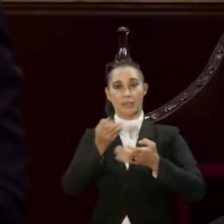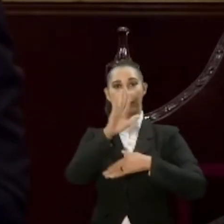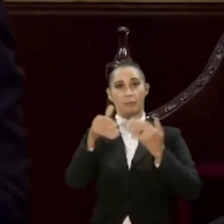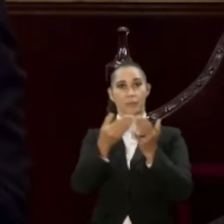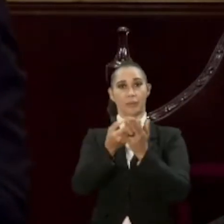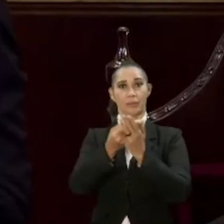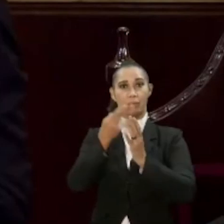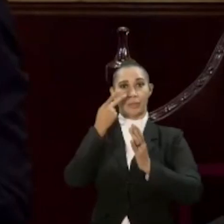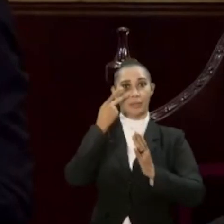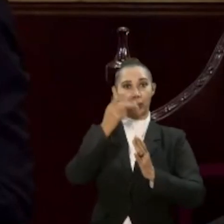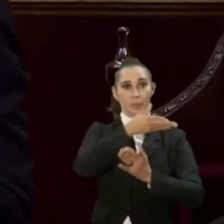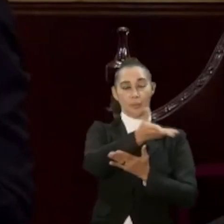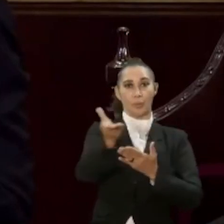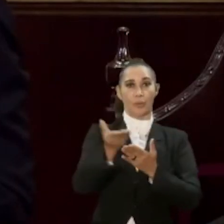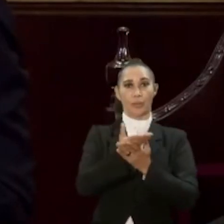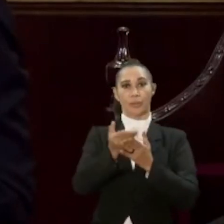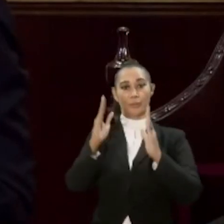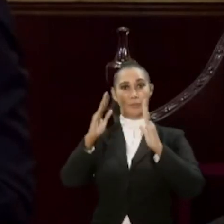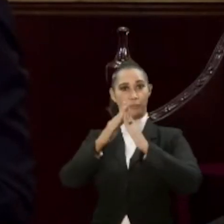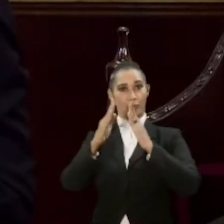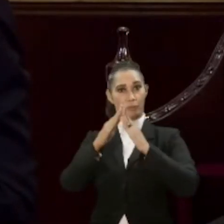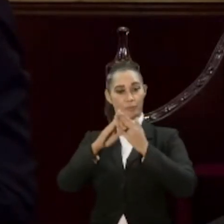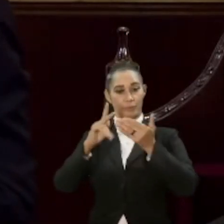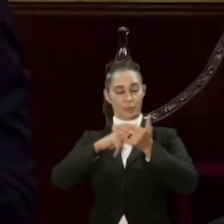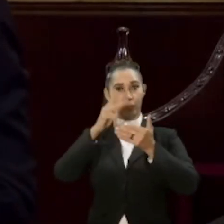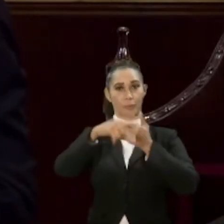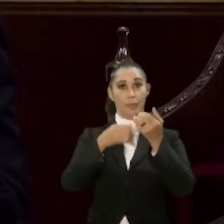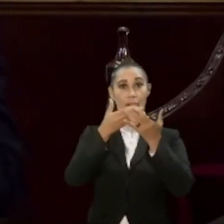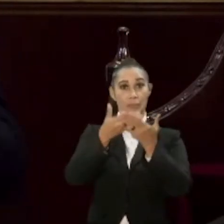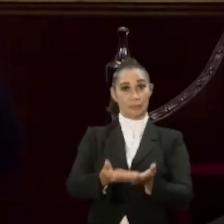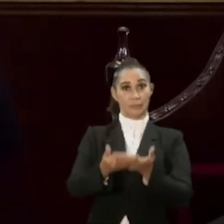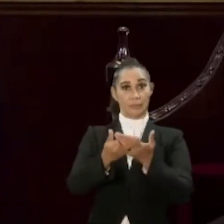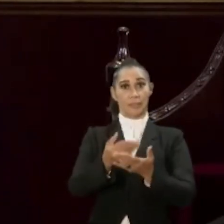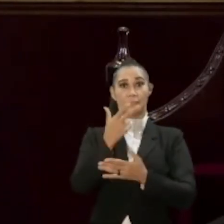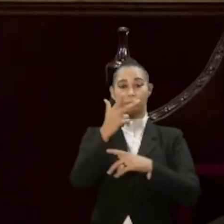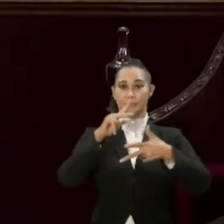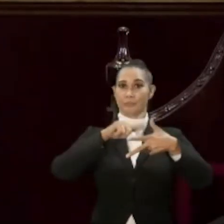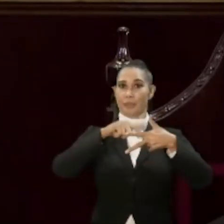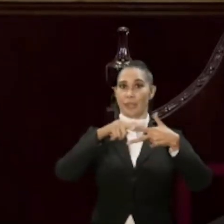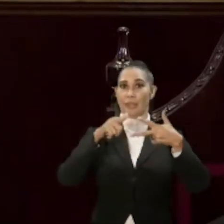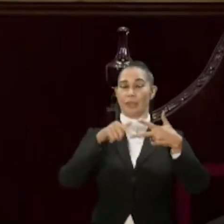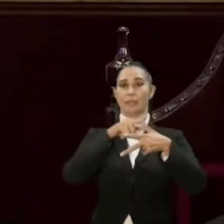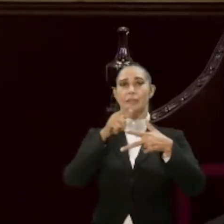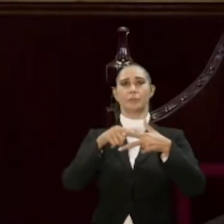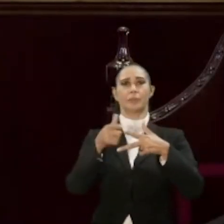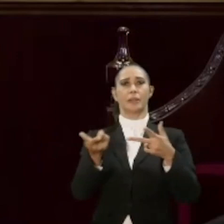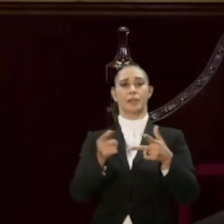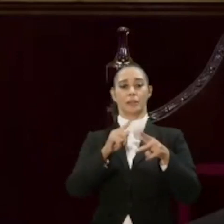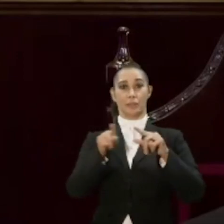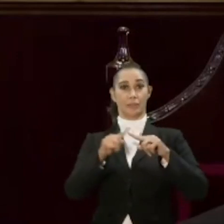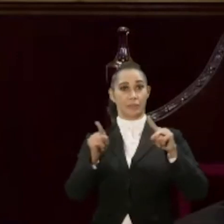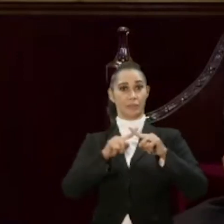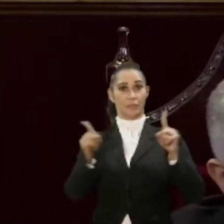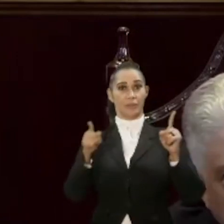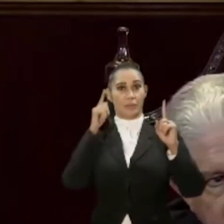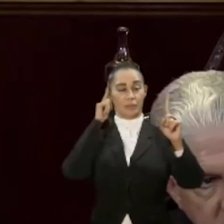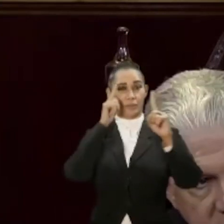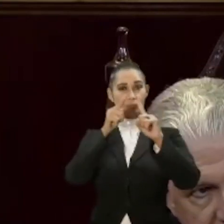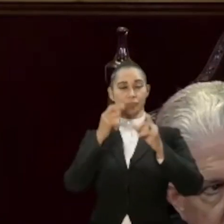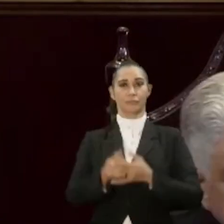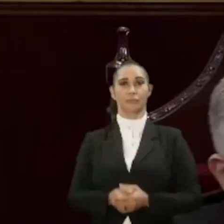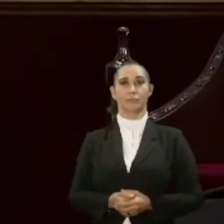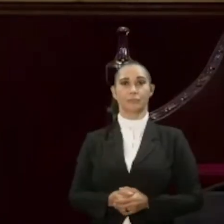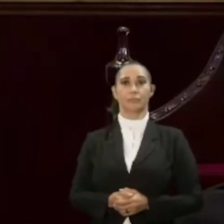país. Por ello, en materia de vivienda, nuestro plan se sustenta en tres pilares que cubren distintos nichos y